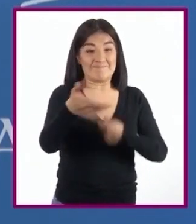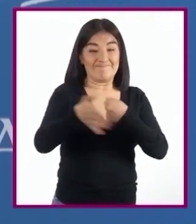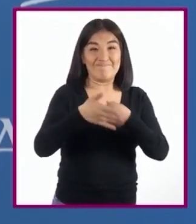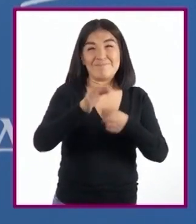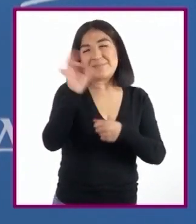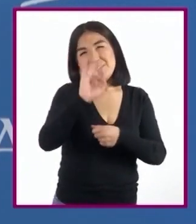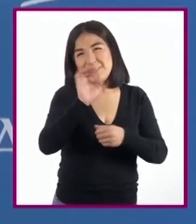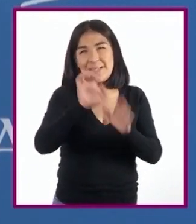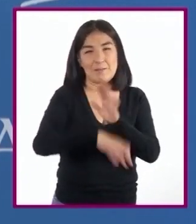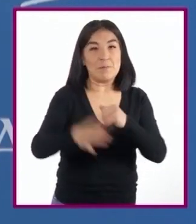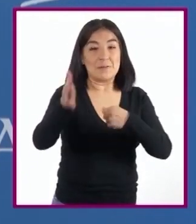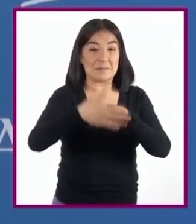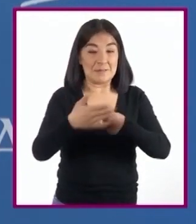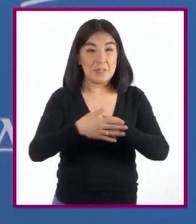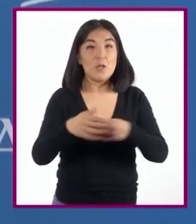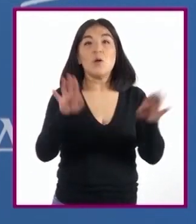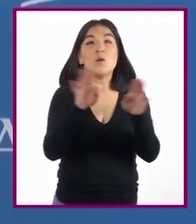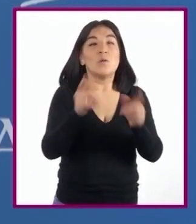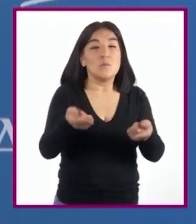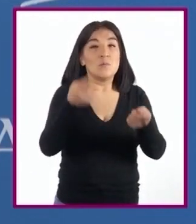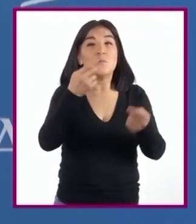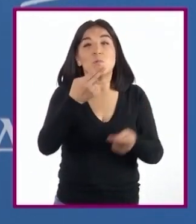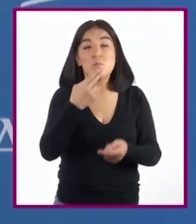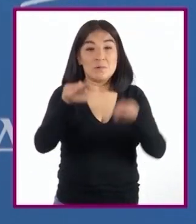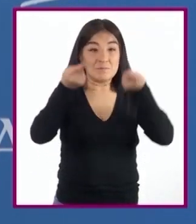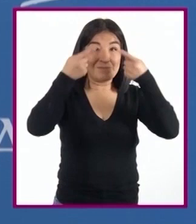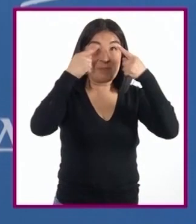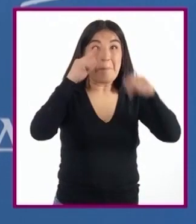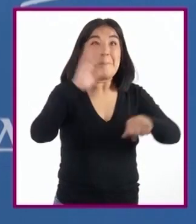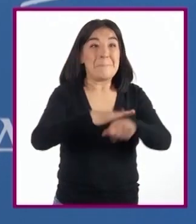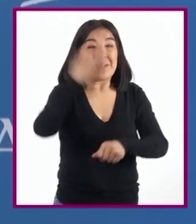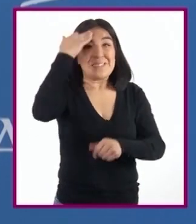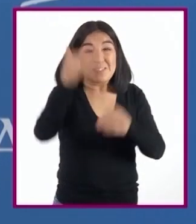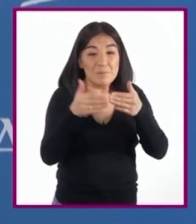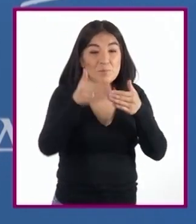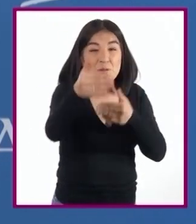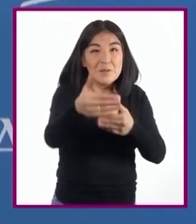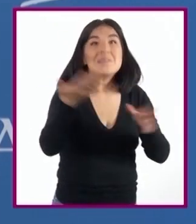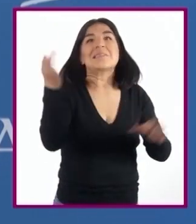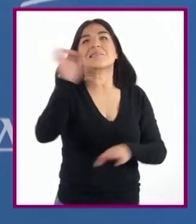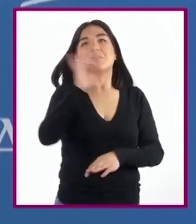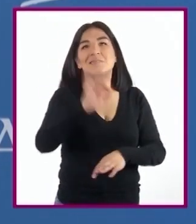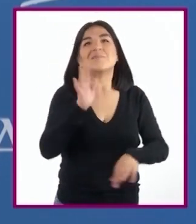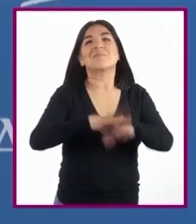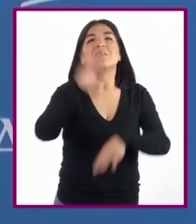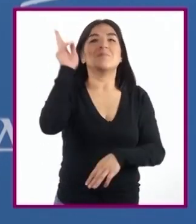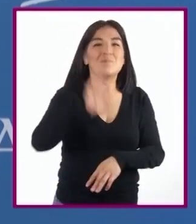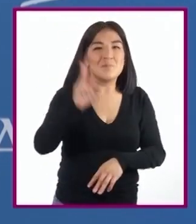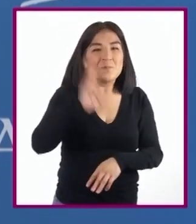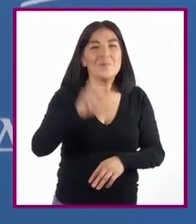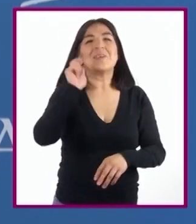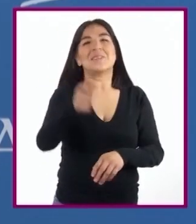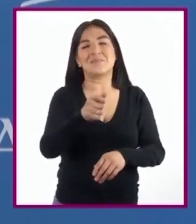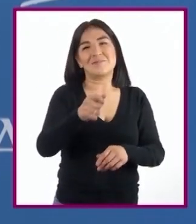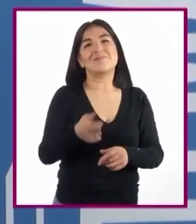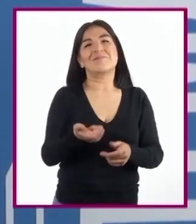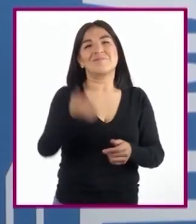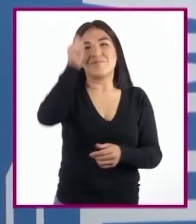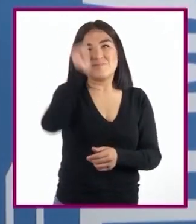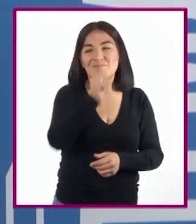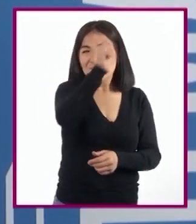usando lente de contacto por un tiempo prolongado, es más probable sufrir de una infección que perder la